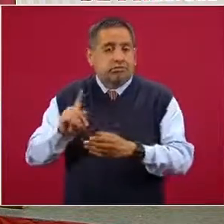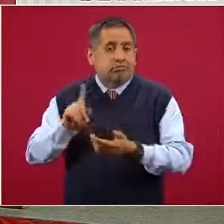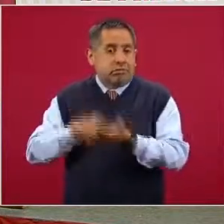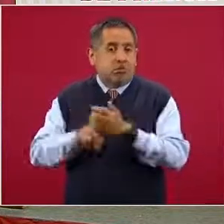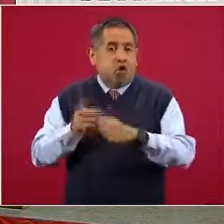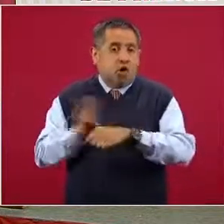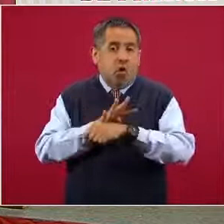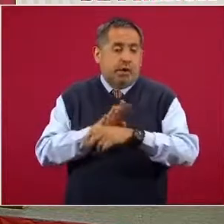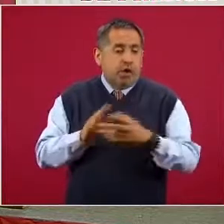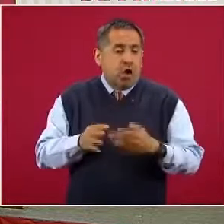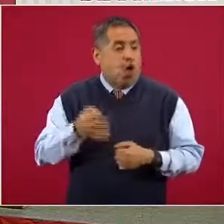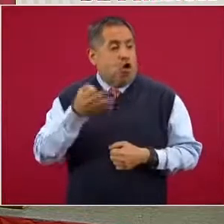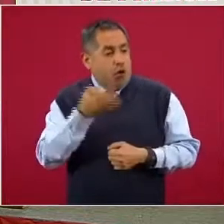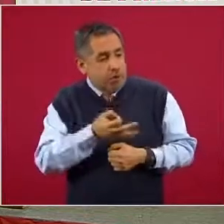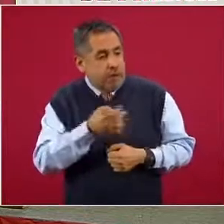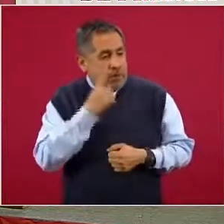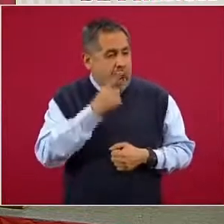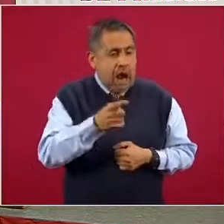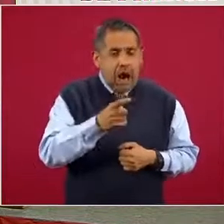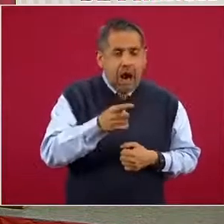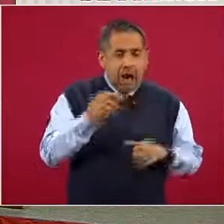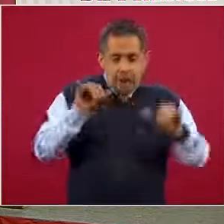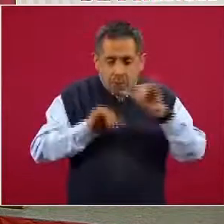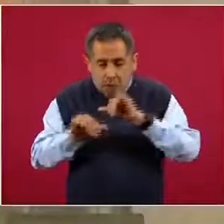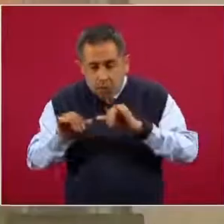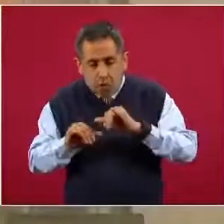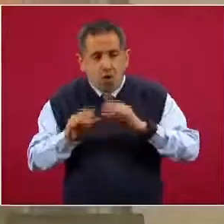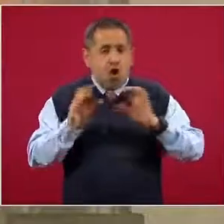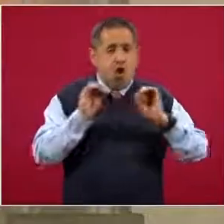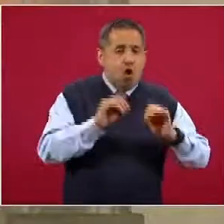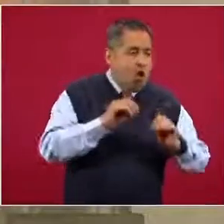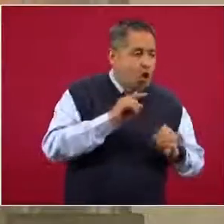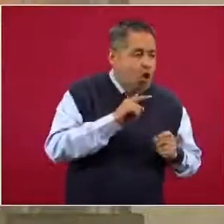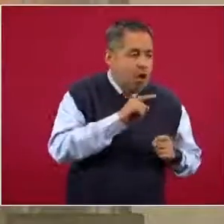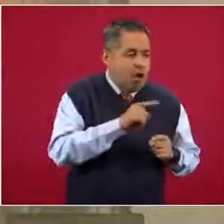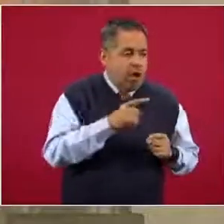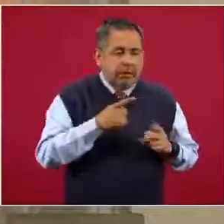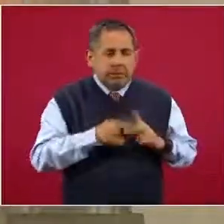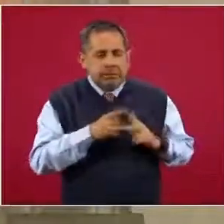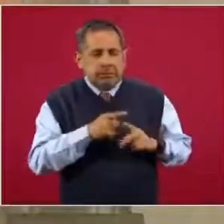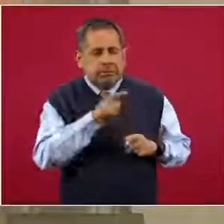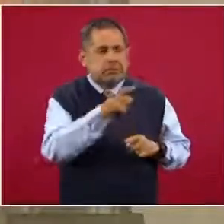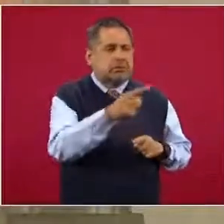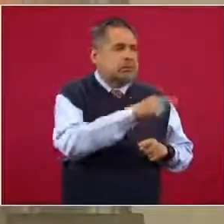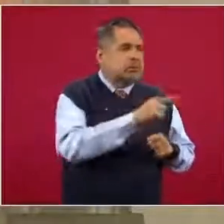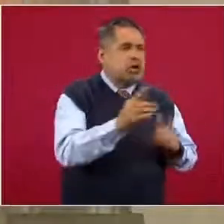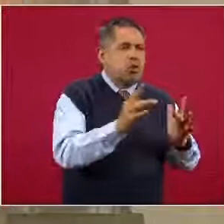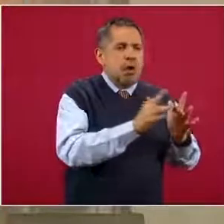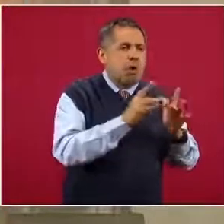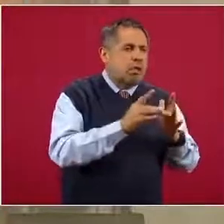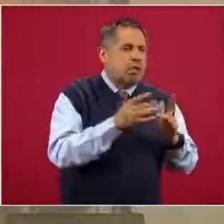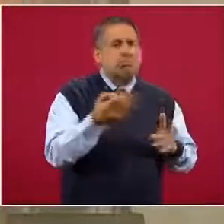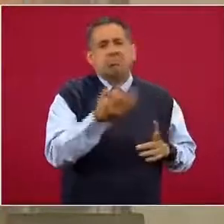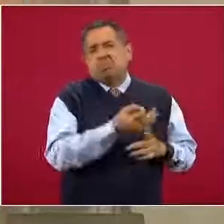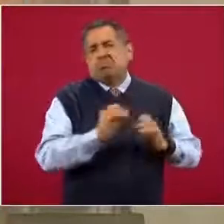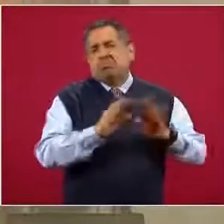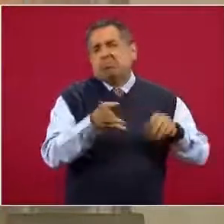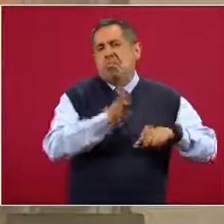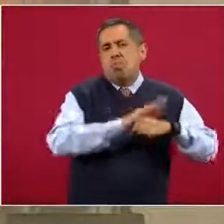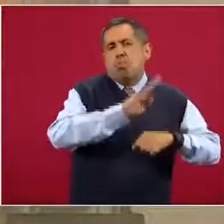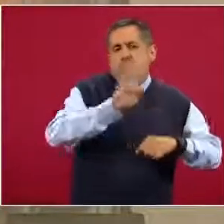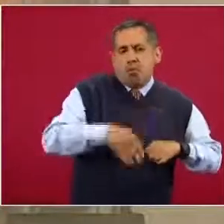ya sea que se confirmen por la vía del diagnóstico por laboratorio o por la vía de la asociación, o finalmente